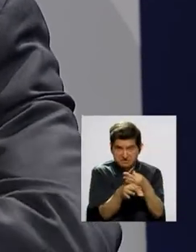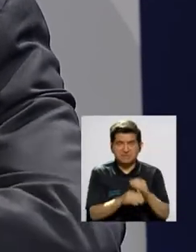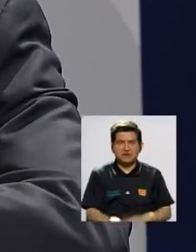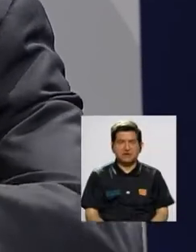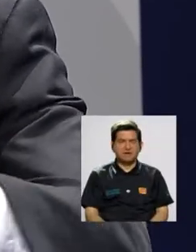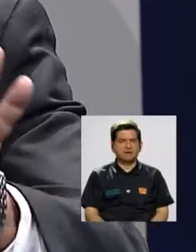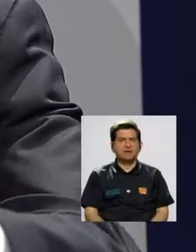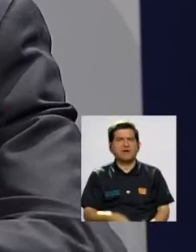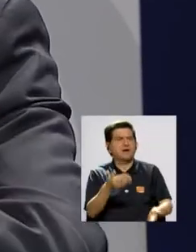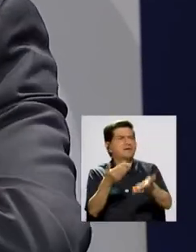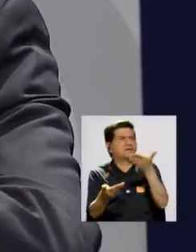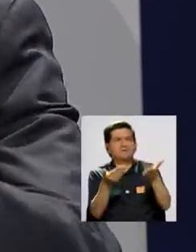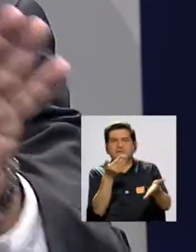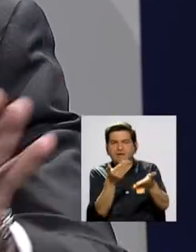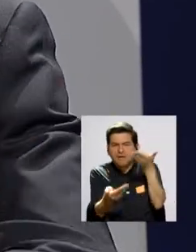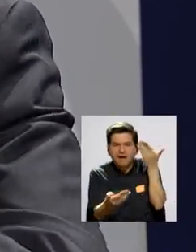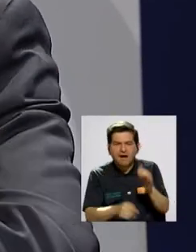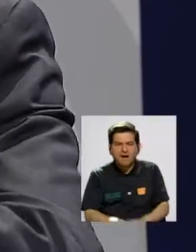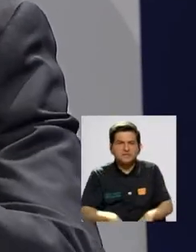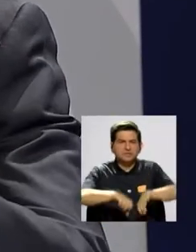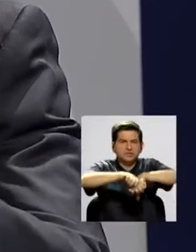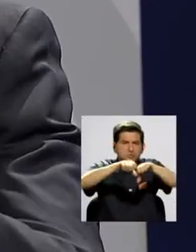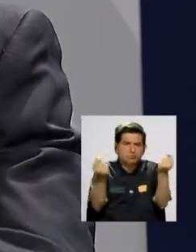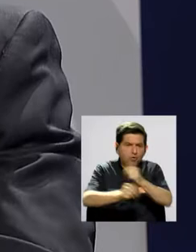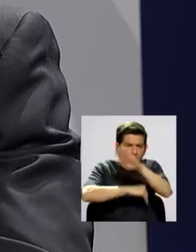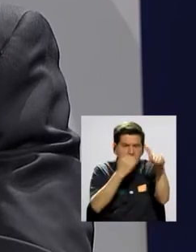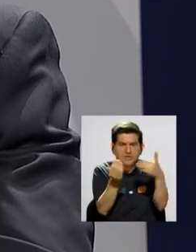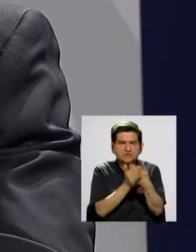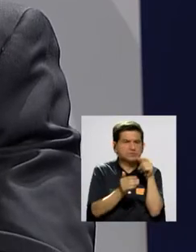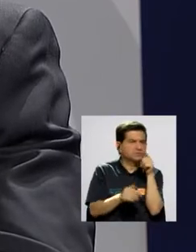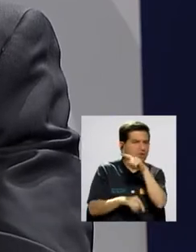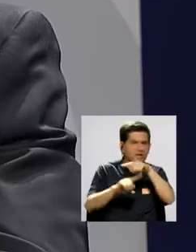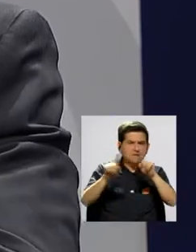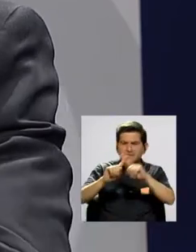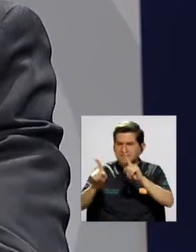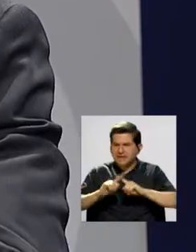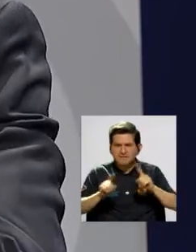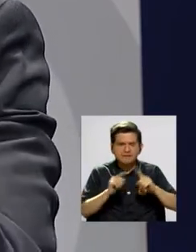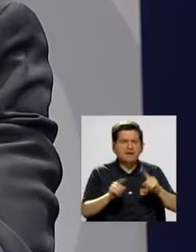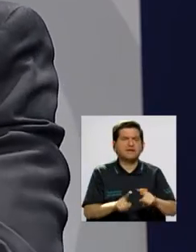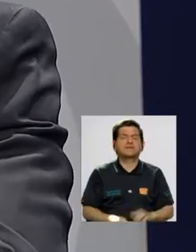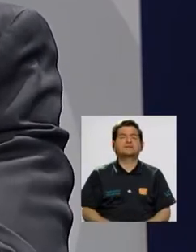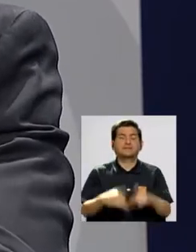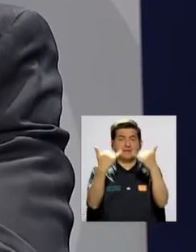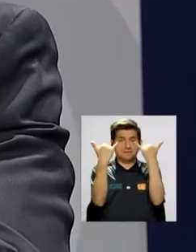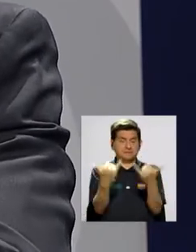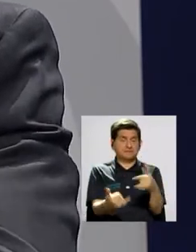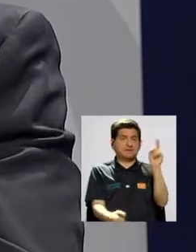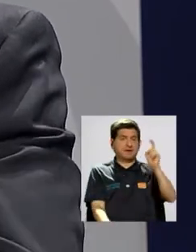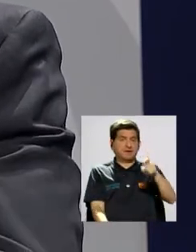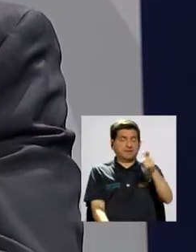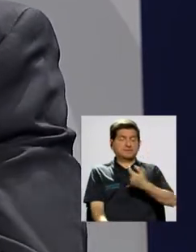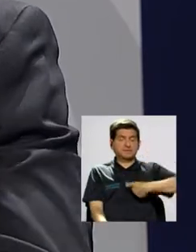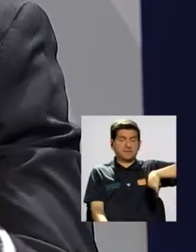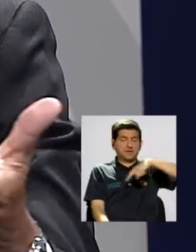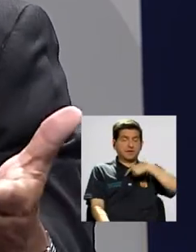a punto de ser rotas todas esas burbujas, es hora de llamarnos